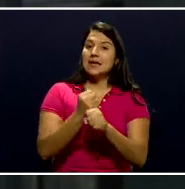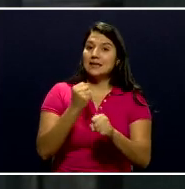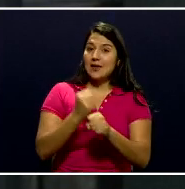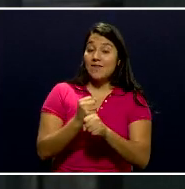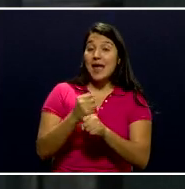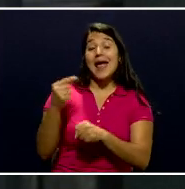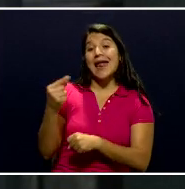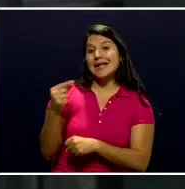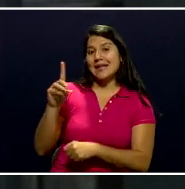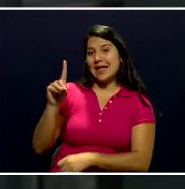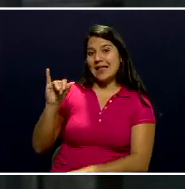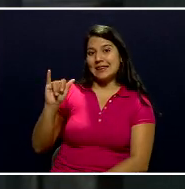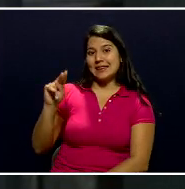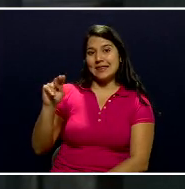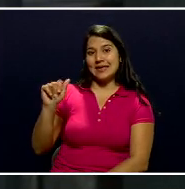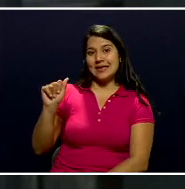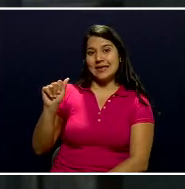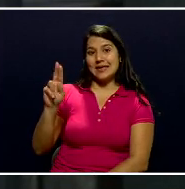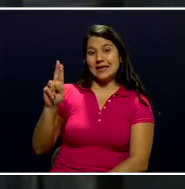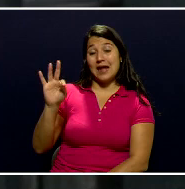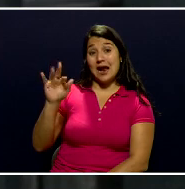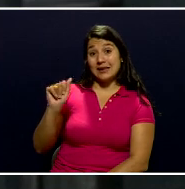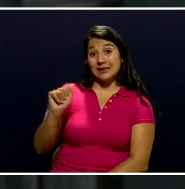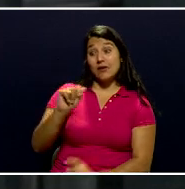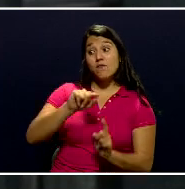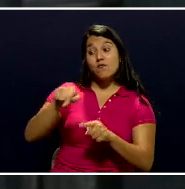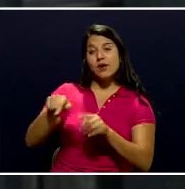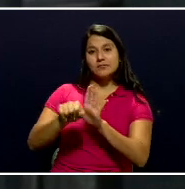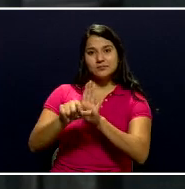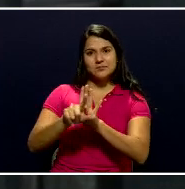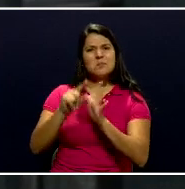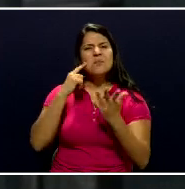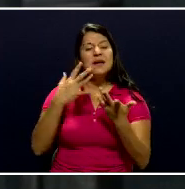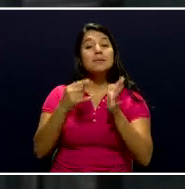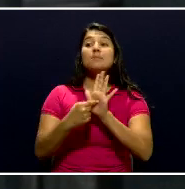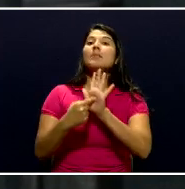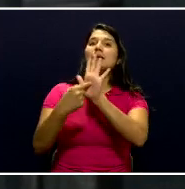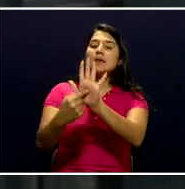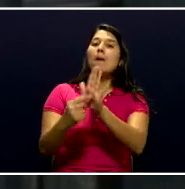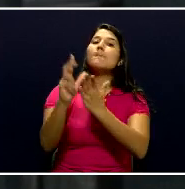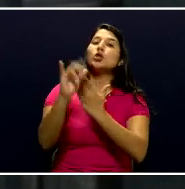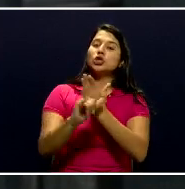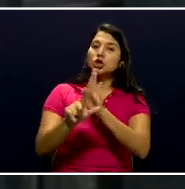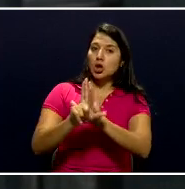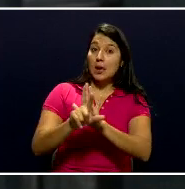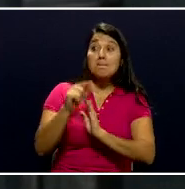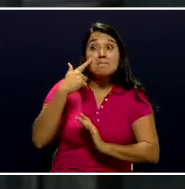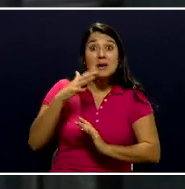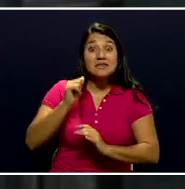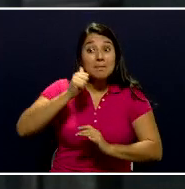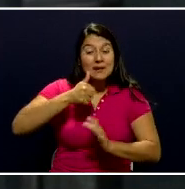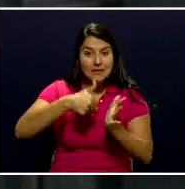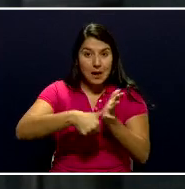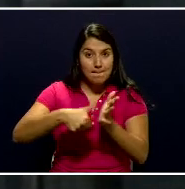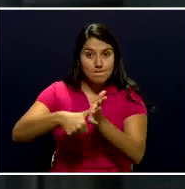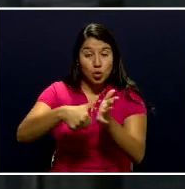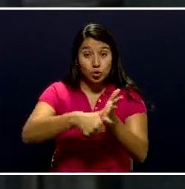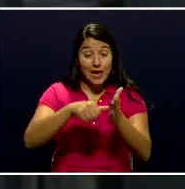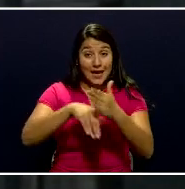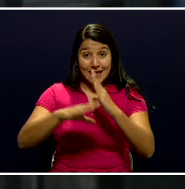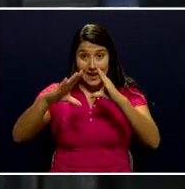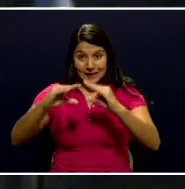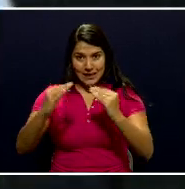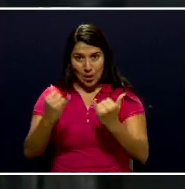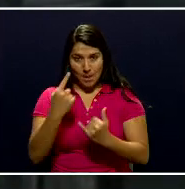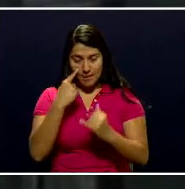acá en la Asamblea para presentar este proyecto de ley que se estaría votando mañana mismo en horas de la tarde. Veamos